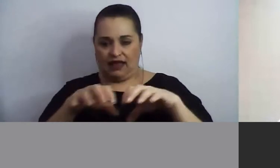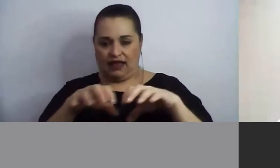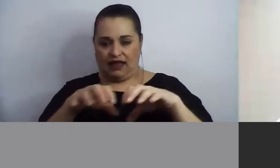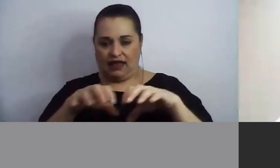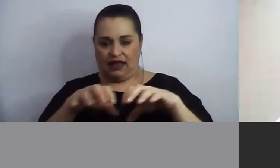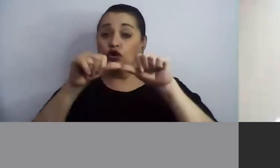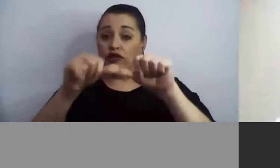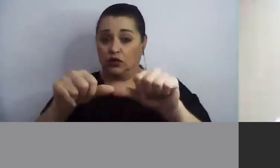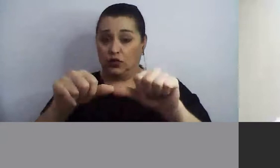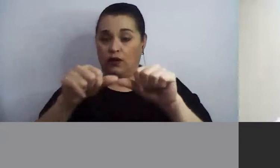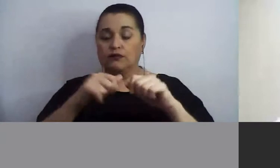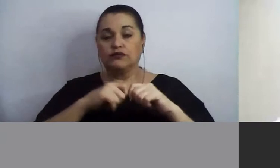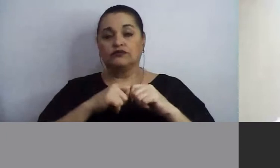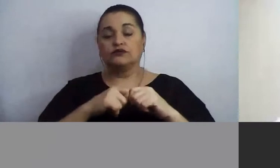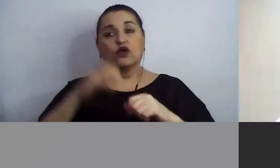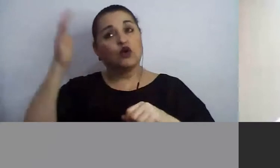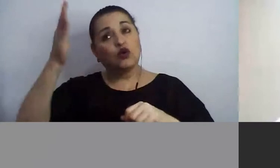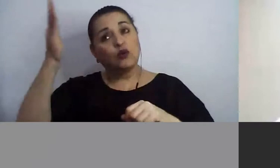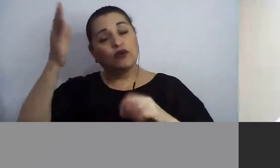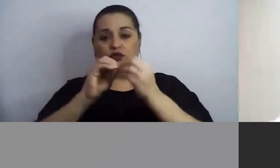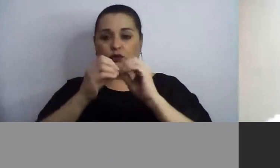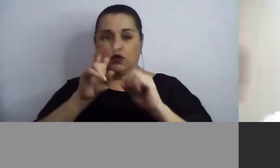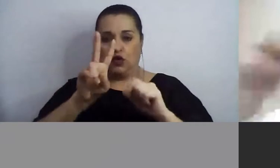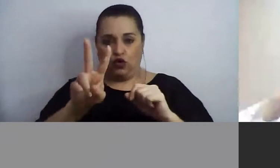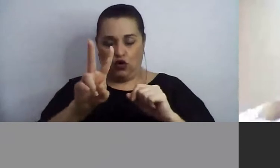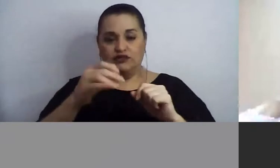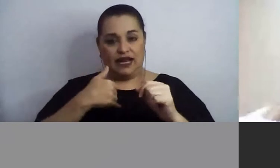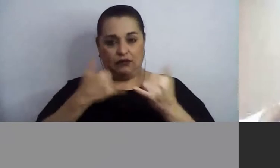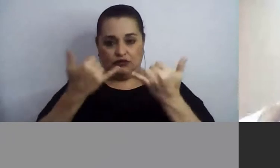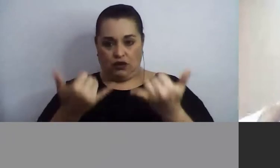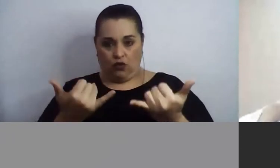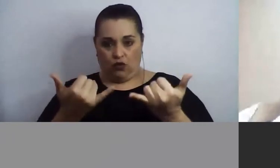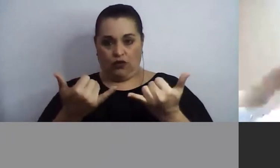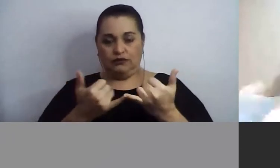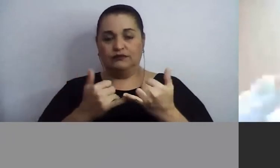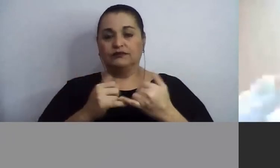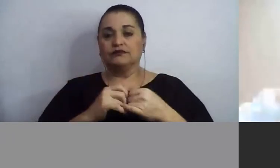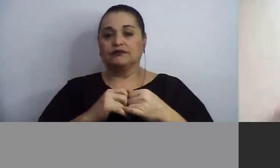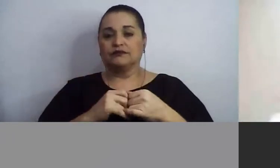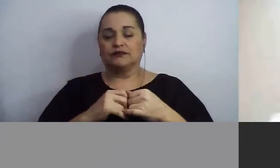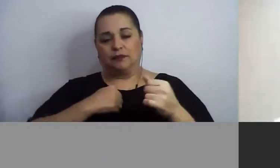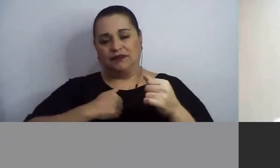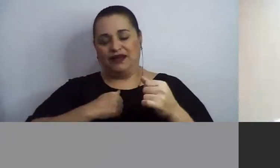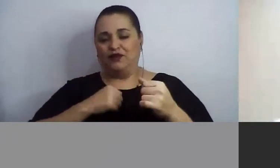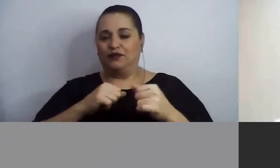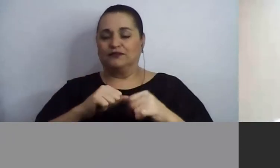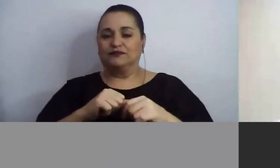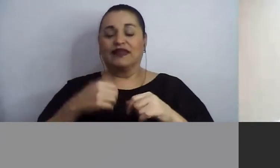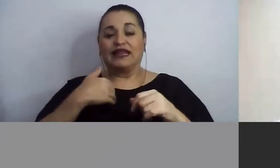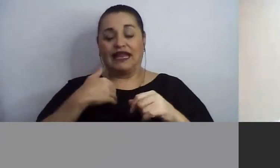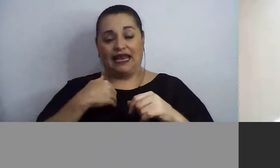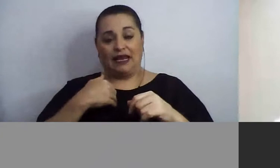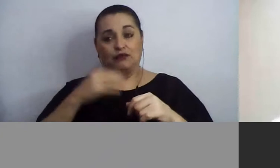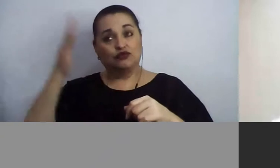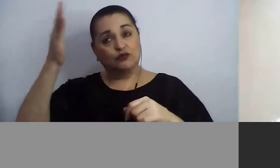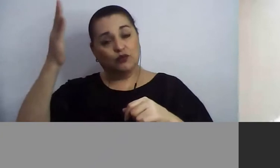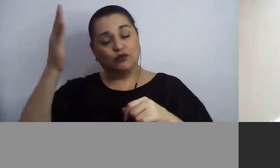continuando con la ponencia número dos tenemos ahora perdón tenemos la